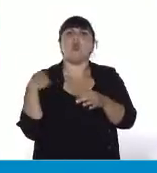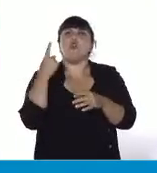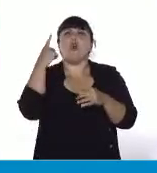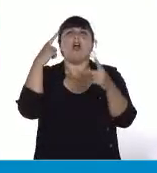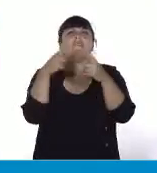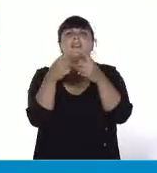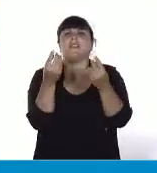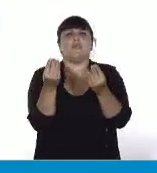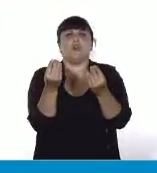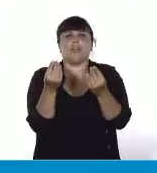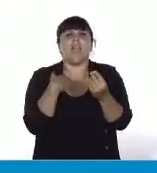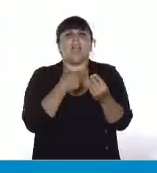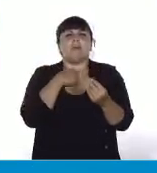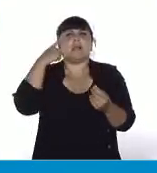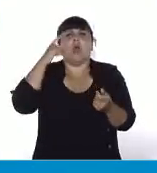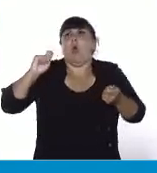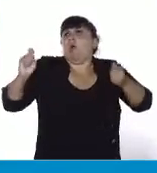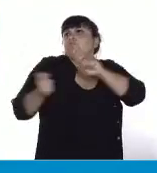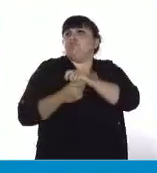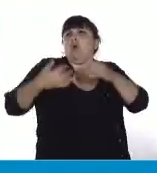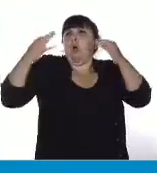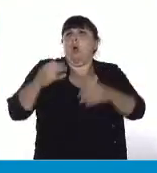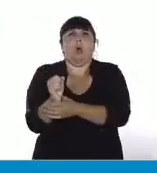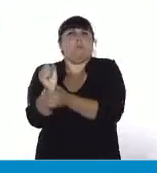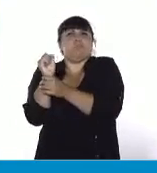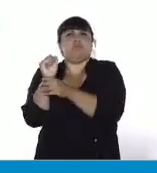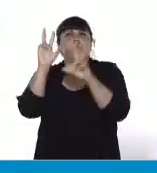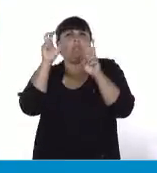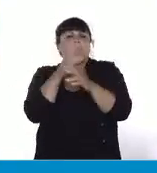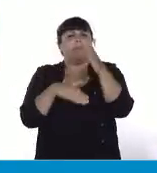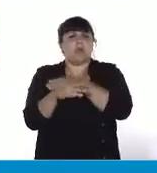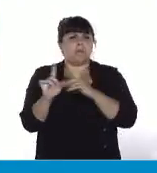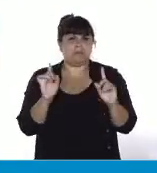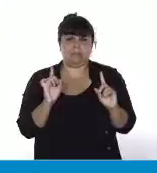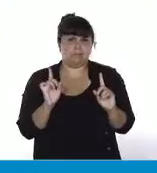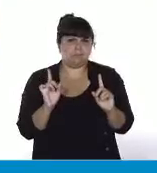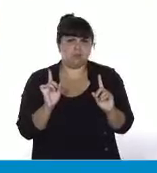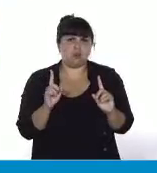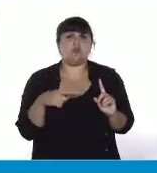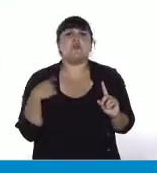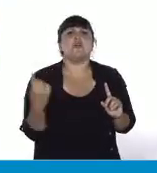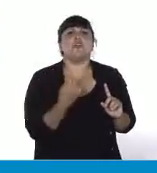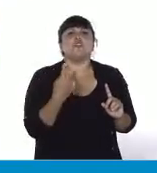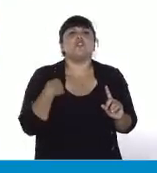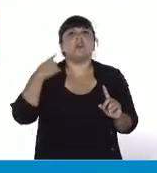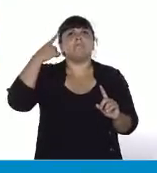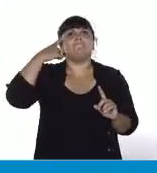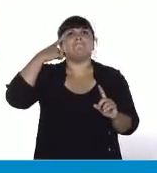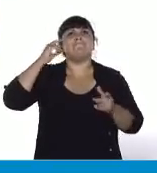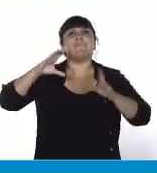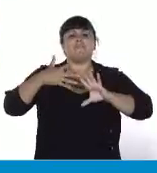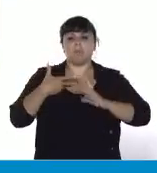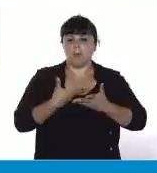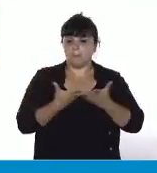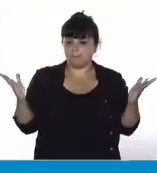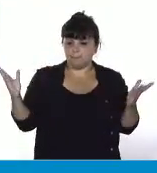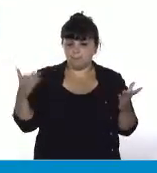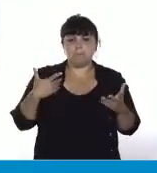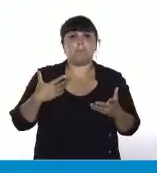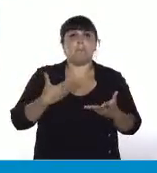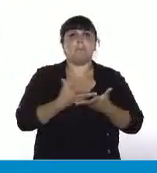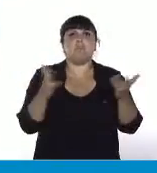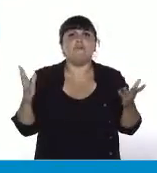nosotros transformarnos en expertos en la temática, sino lo que queremos es ser agentes públicos más sensibles